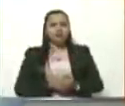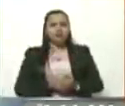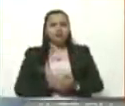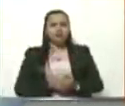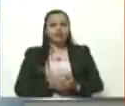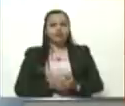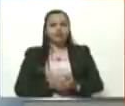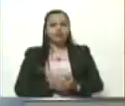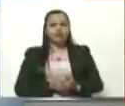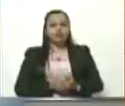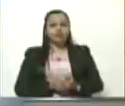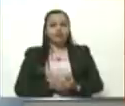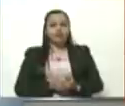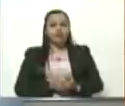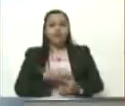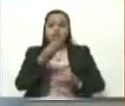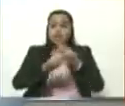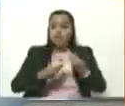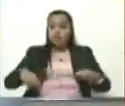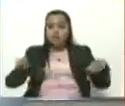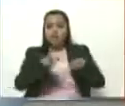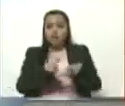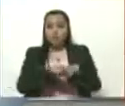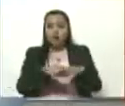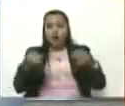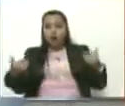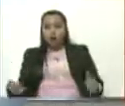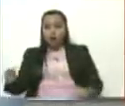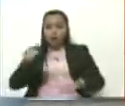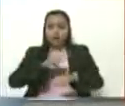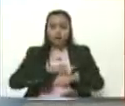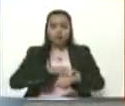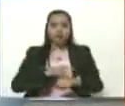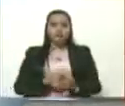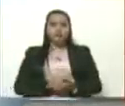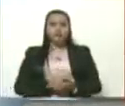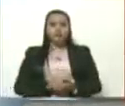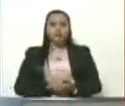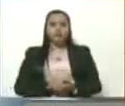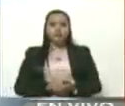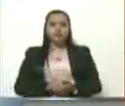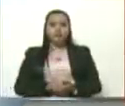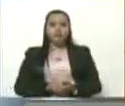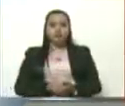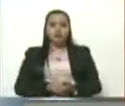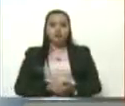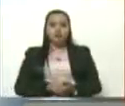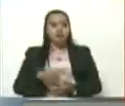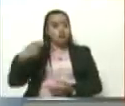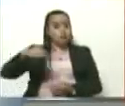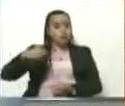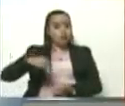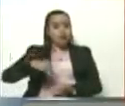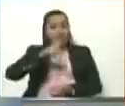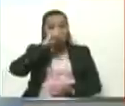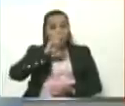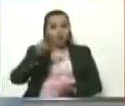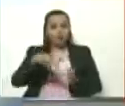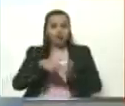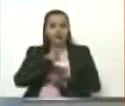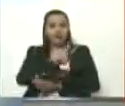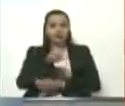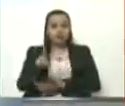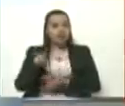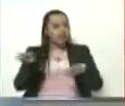transcurriendo durante esta fecha correspondiente a noviembre del año 2021